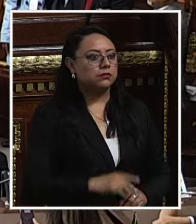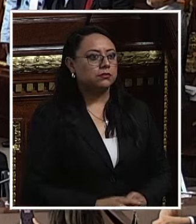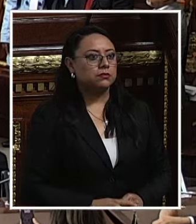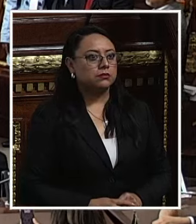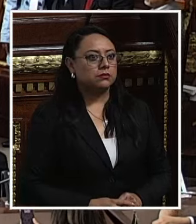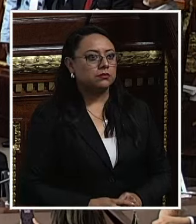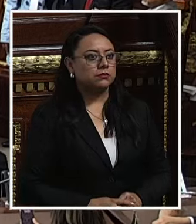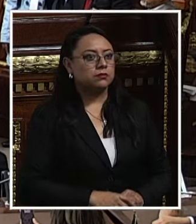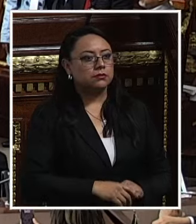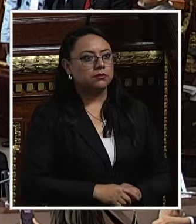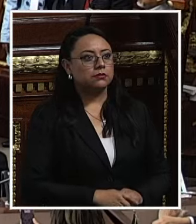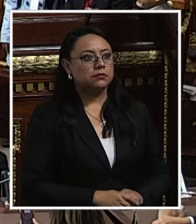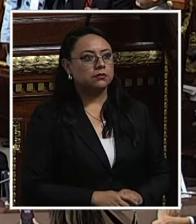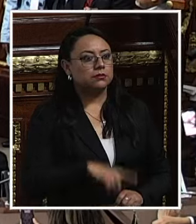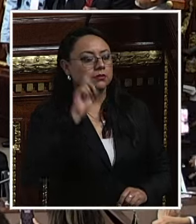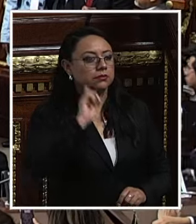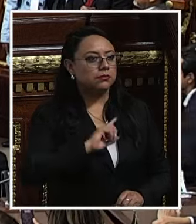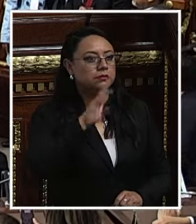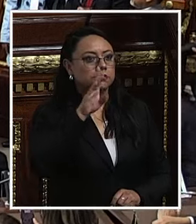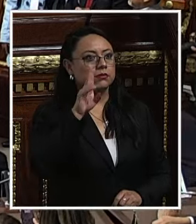Buendía García Ana Luisa.